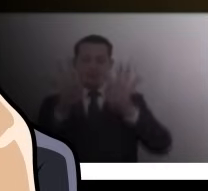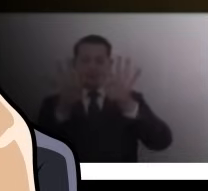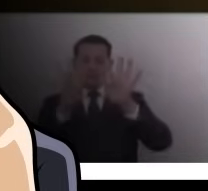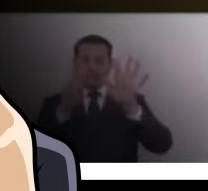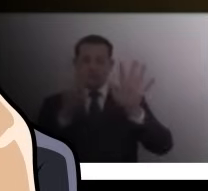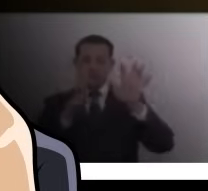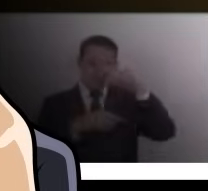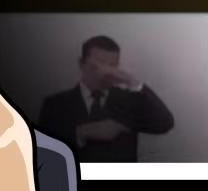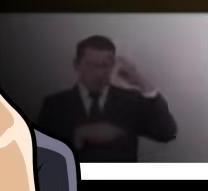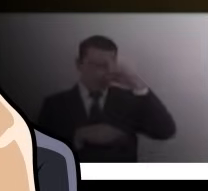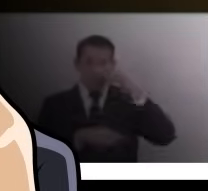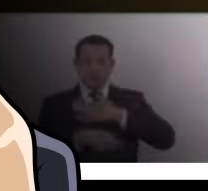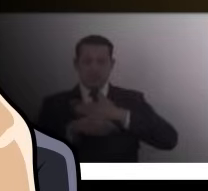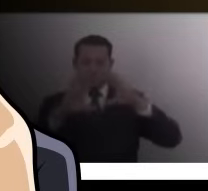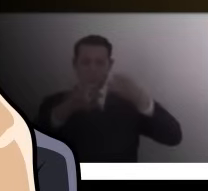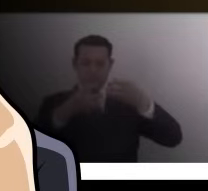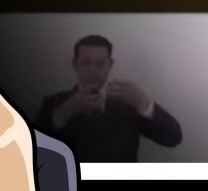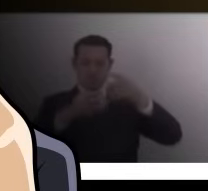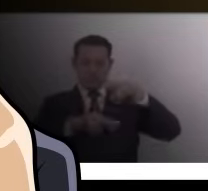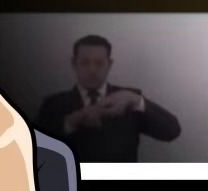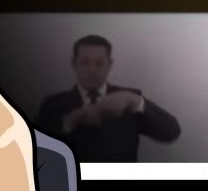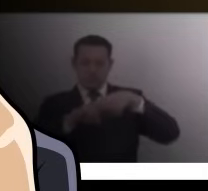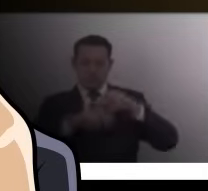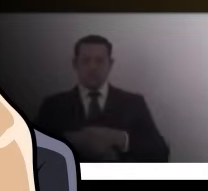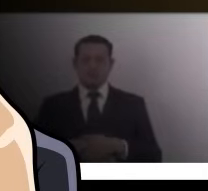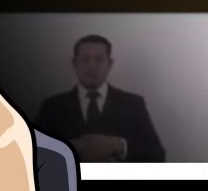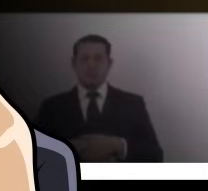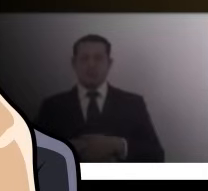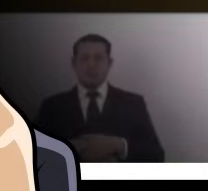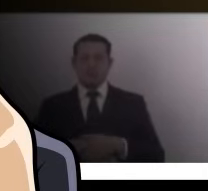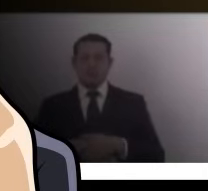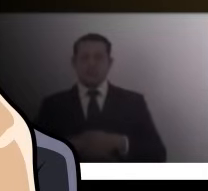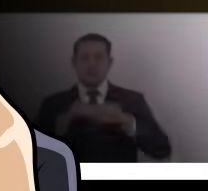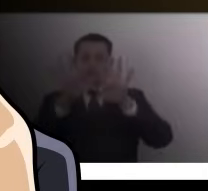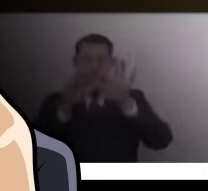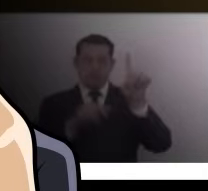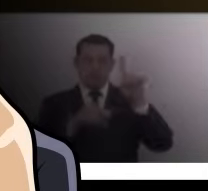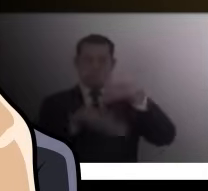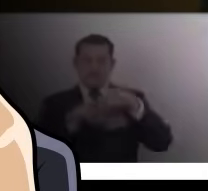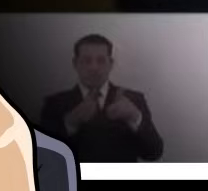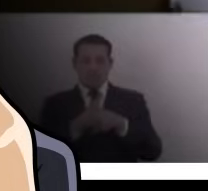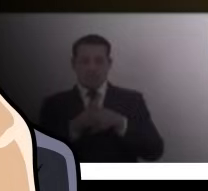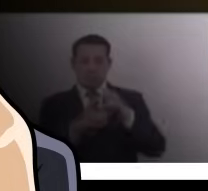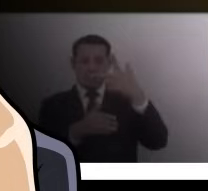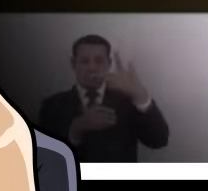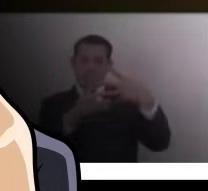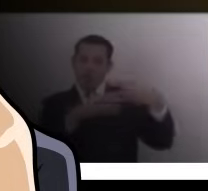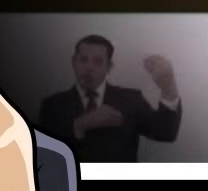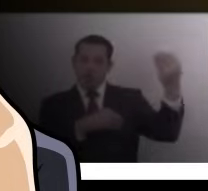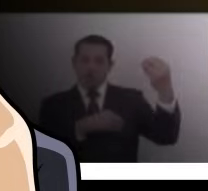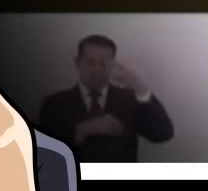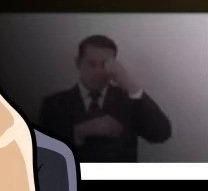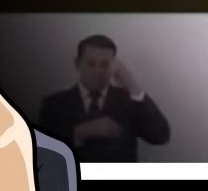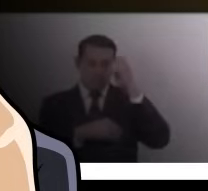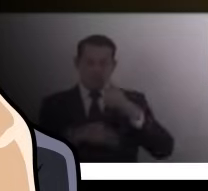97 empleados tienen la fracción de arena. Para 11 diputados, porque 13 les corrieron.